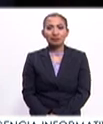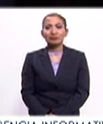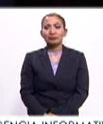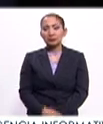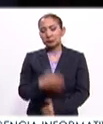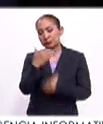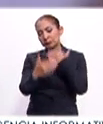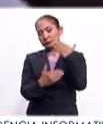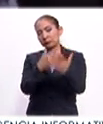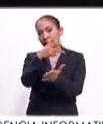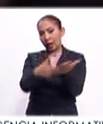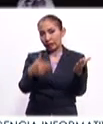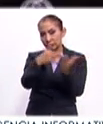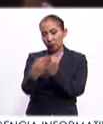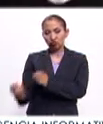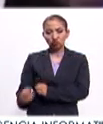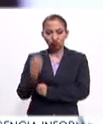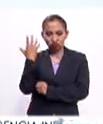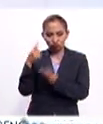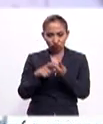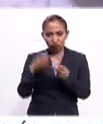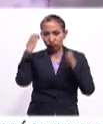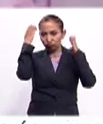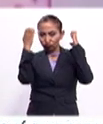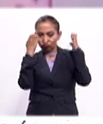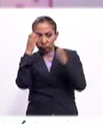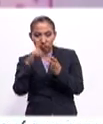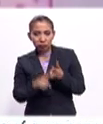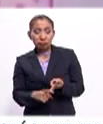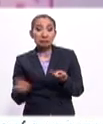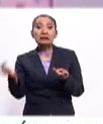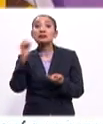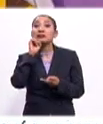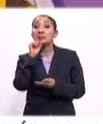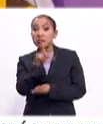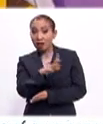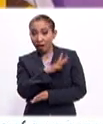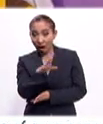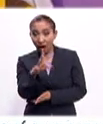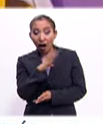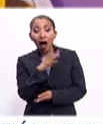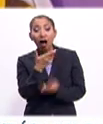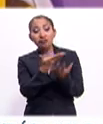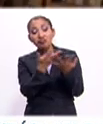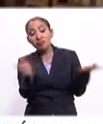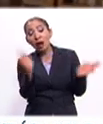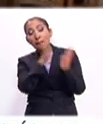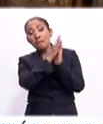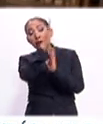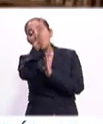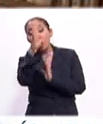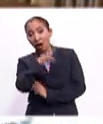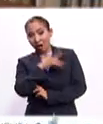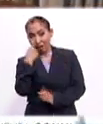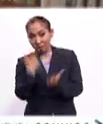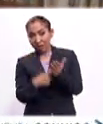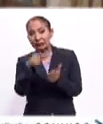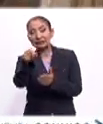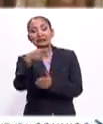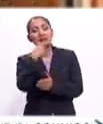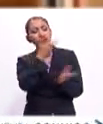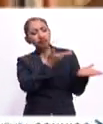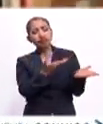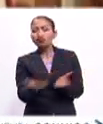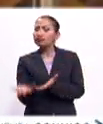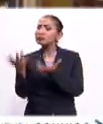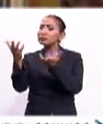El desarrollo de talleres, conferencias, exposiciones, incluso la oferta de una biblioteca, es el argumento